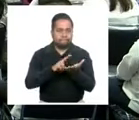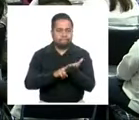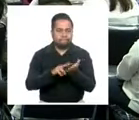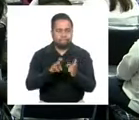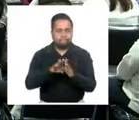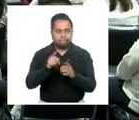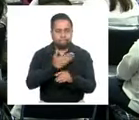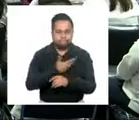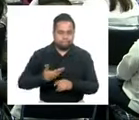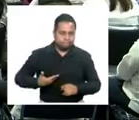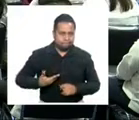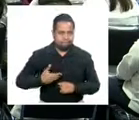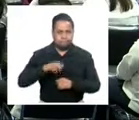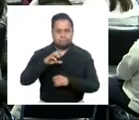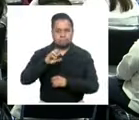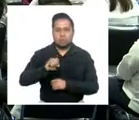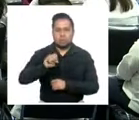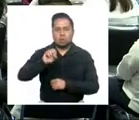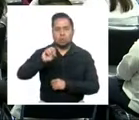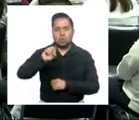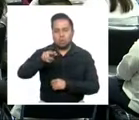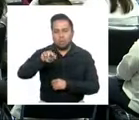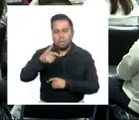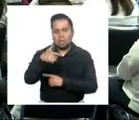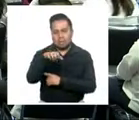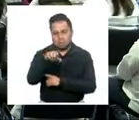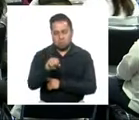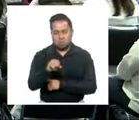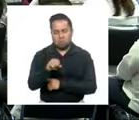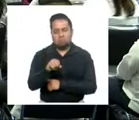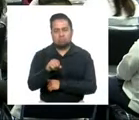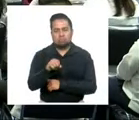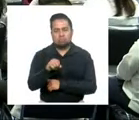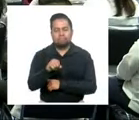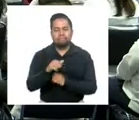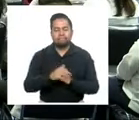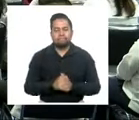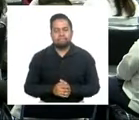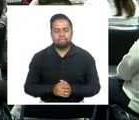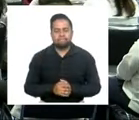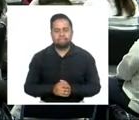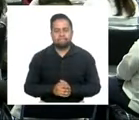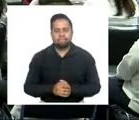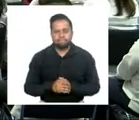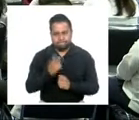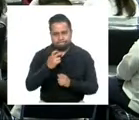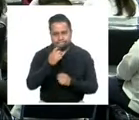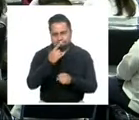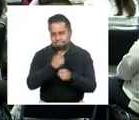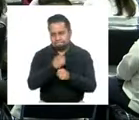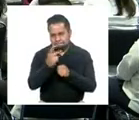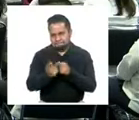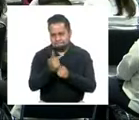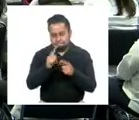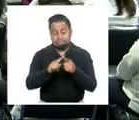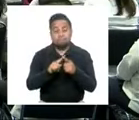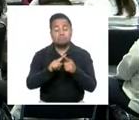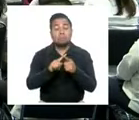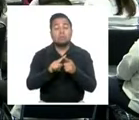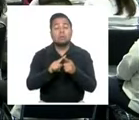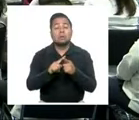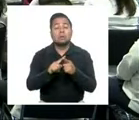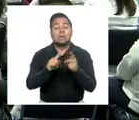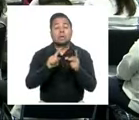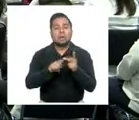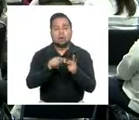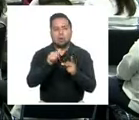como presidente de los gobernadores a nivel nacional? Esa es mi primera pregunta. Señor gobernador, en